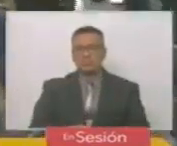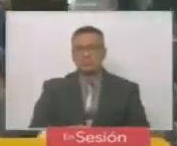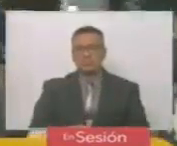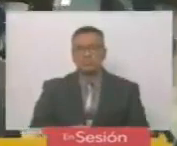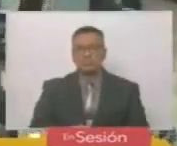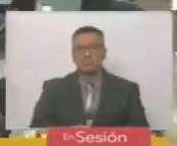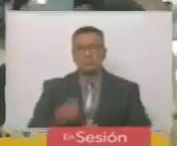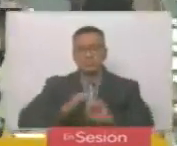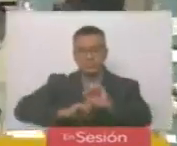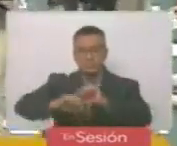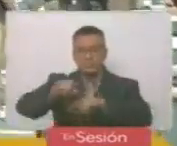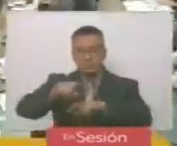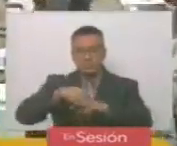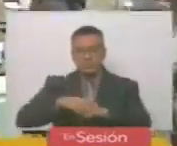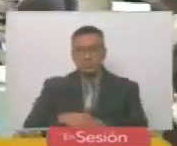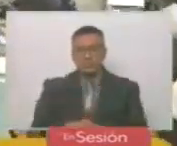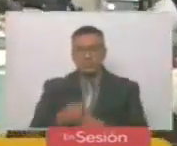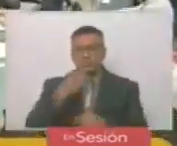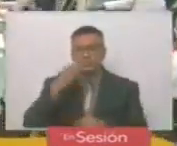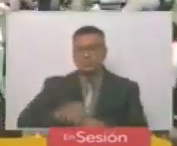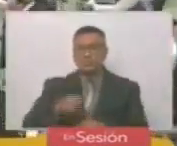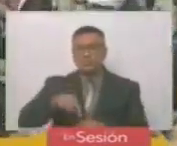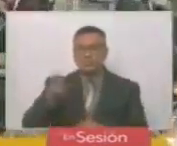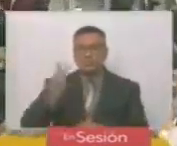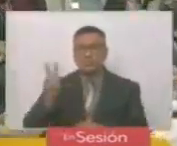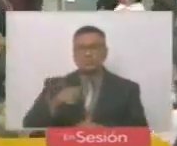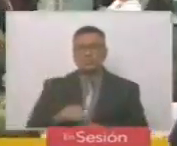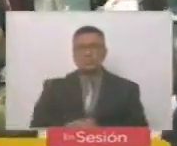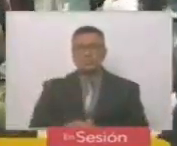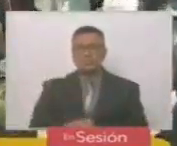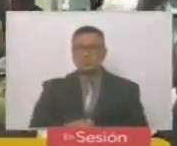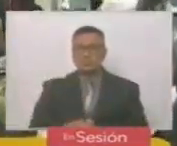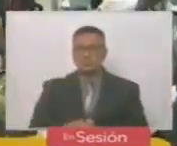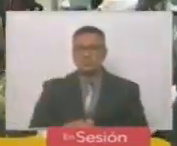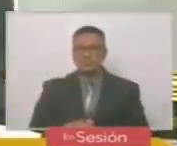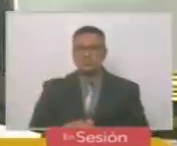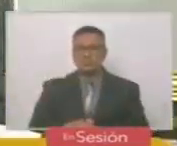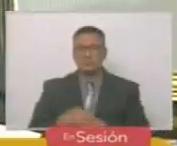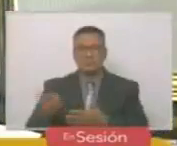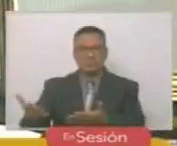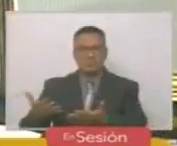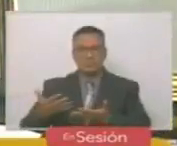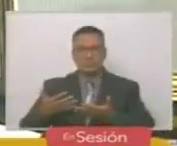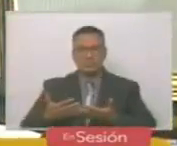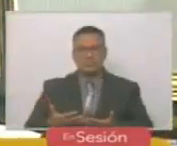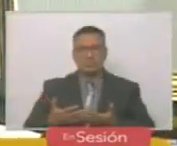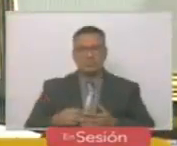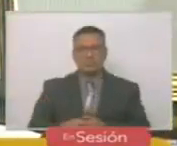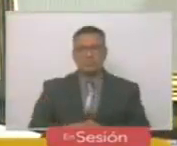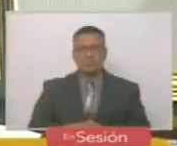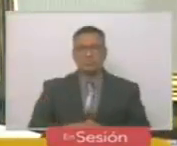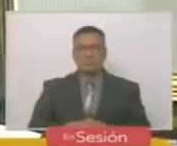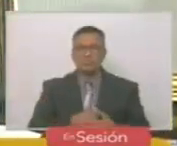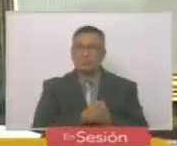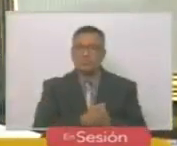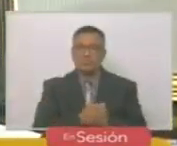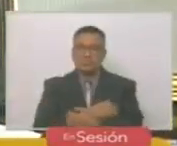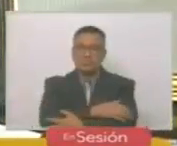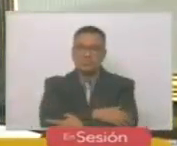A defender la verdad de Venezuela, y recibieron el caluroso